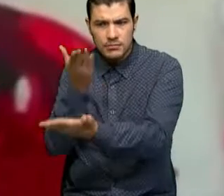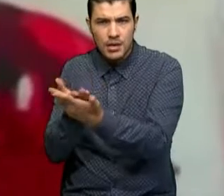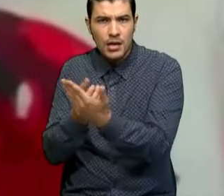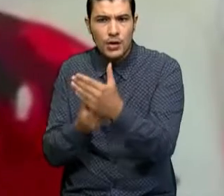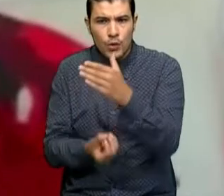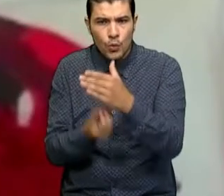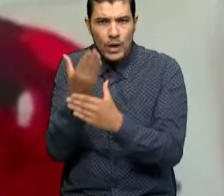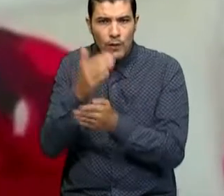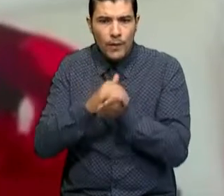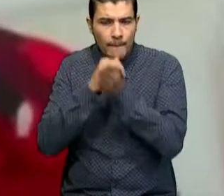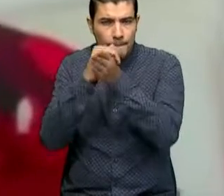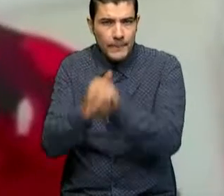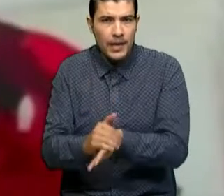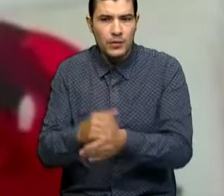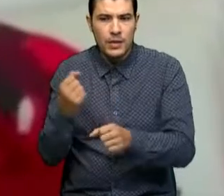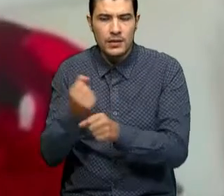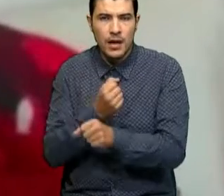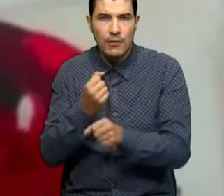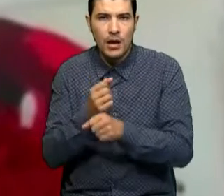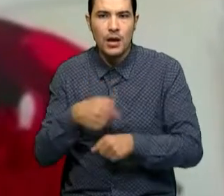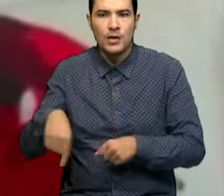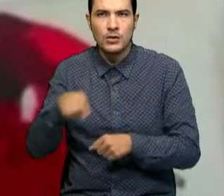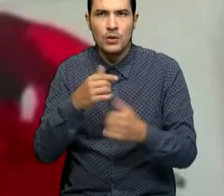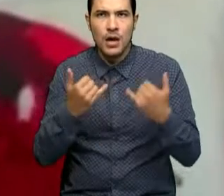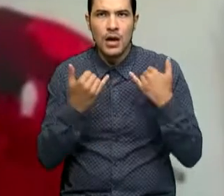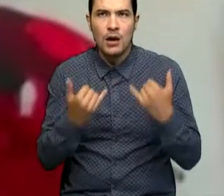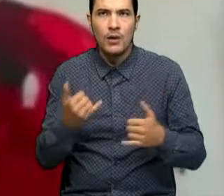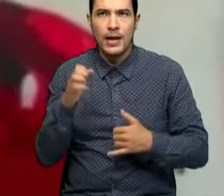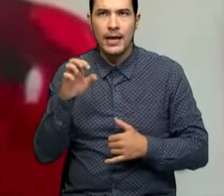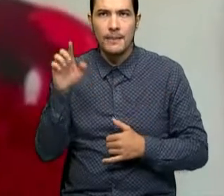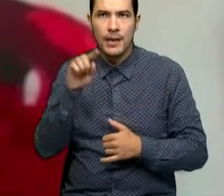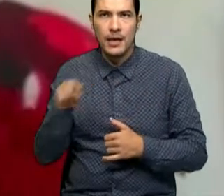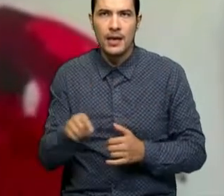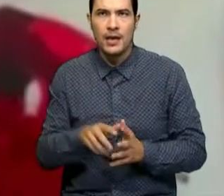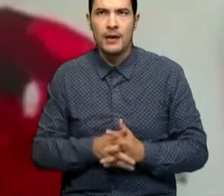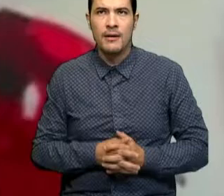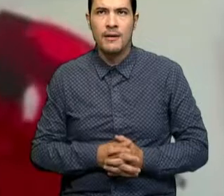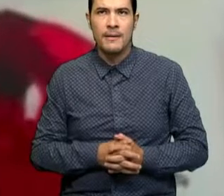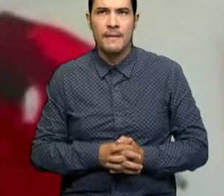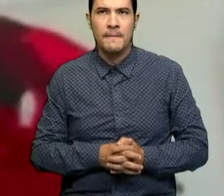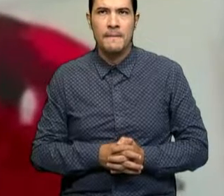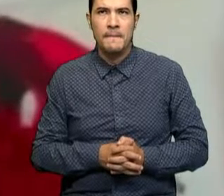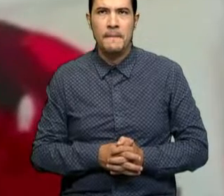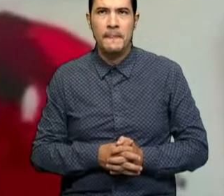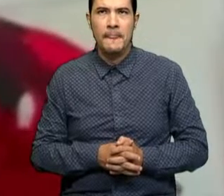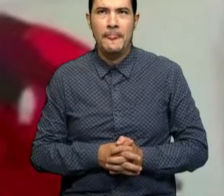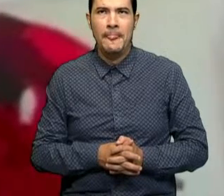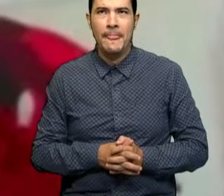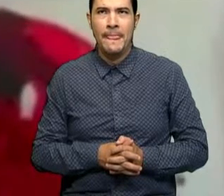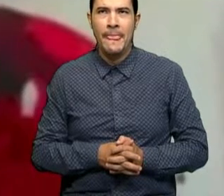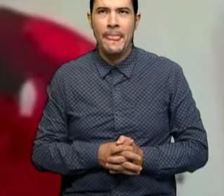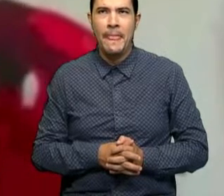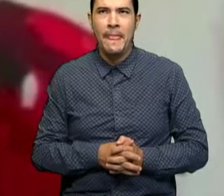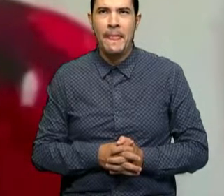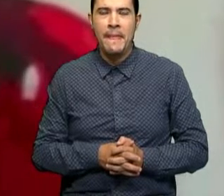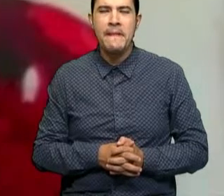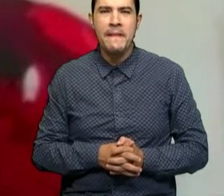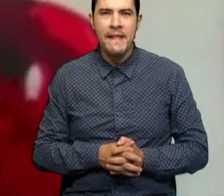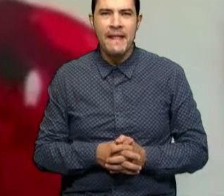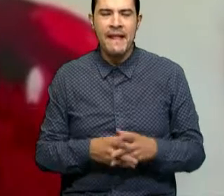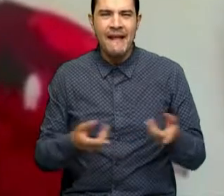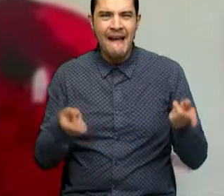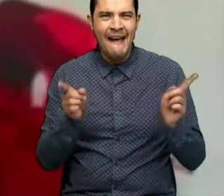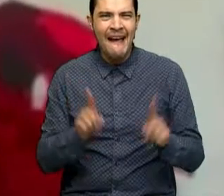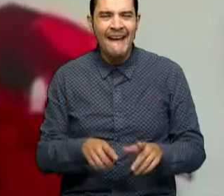nuevo modelo de operación para las actuales EPS, sin intermediaciones innecesarias.